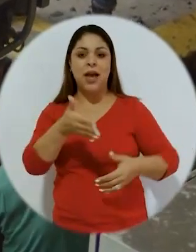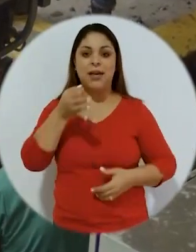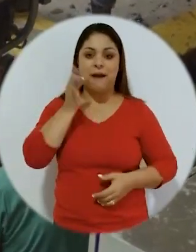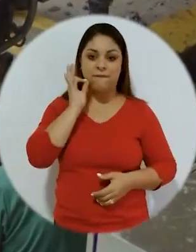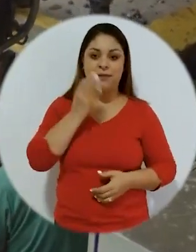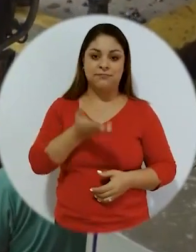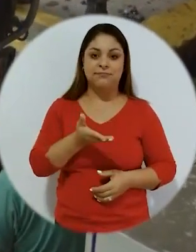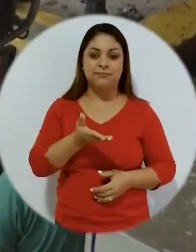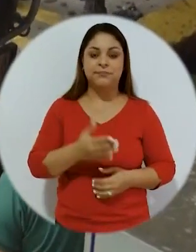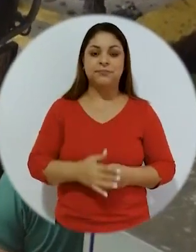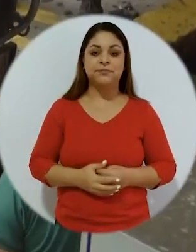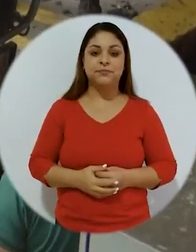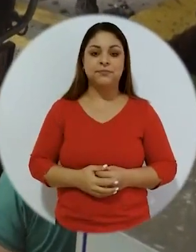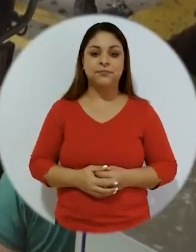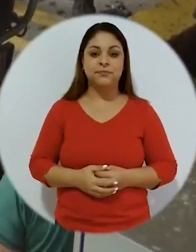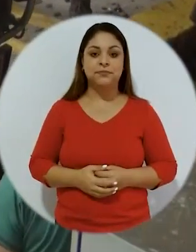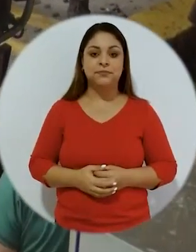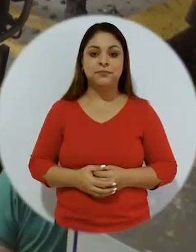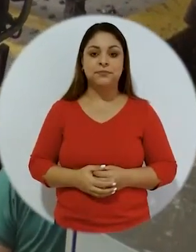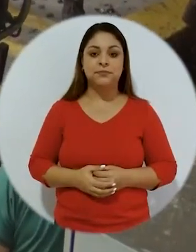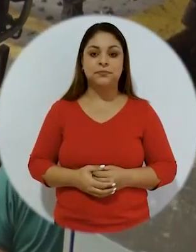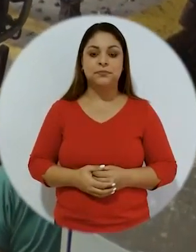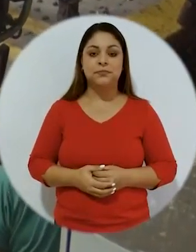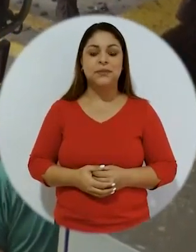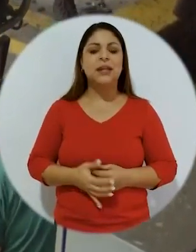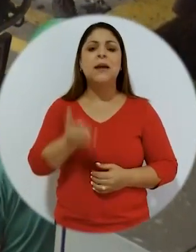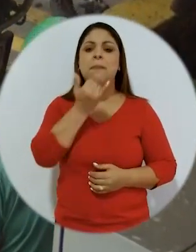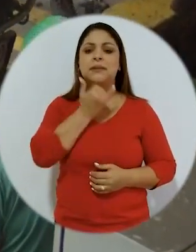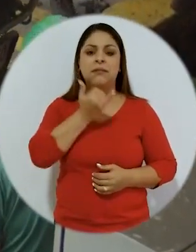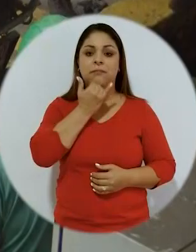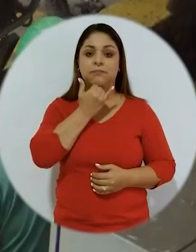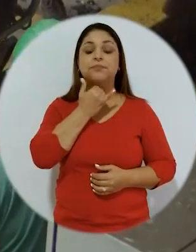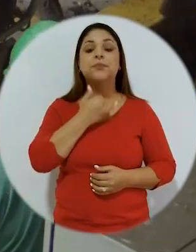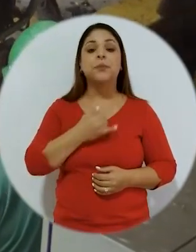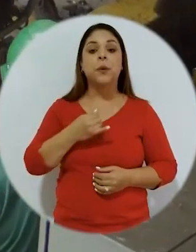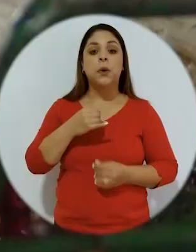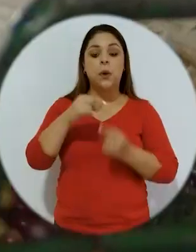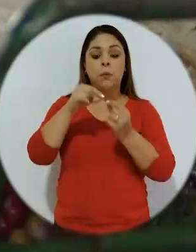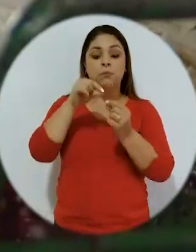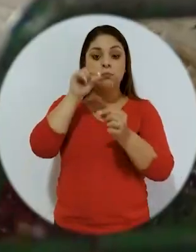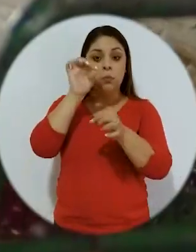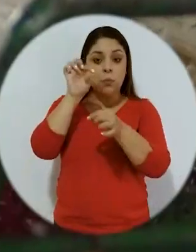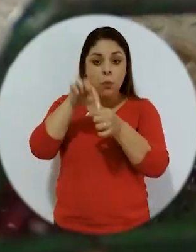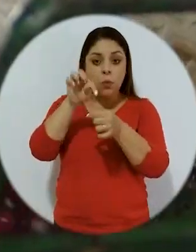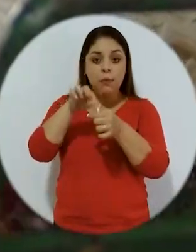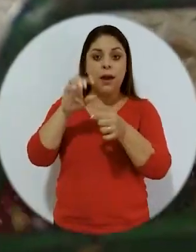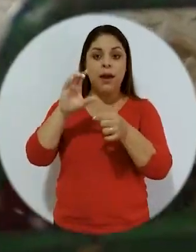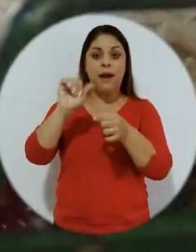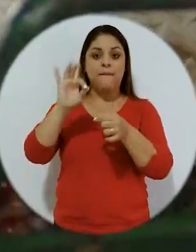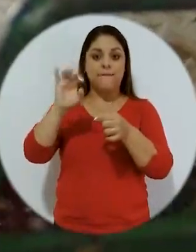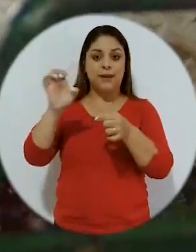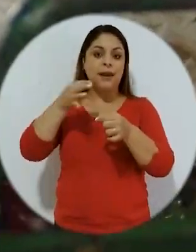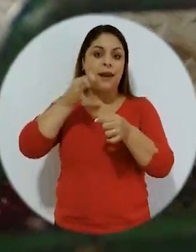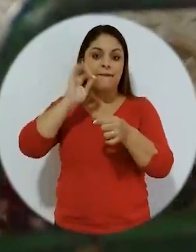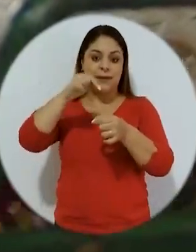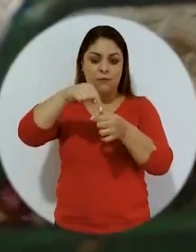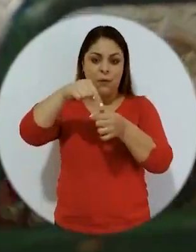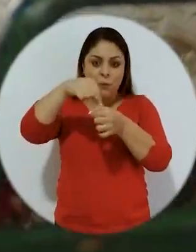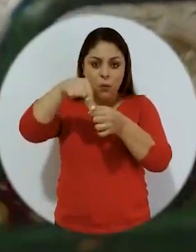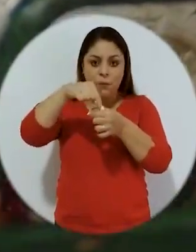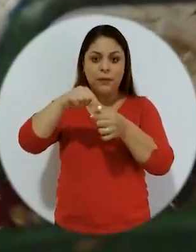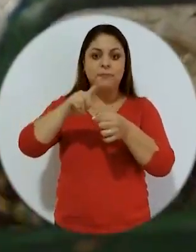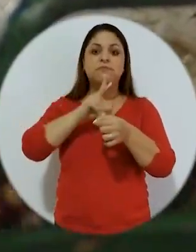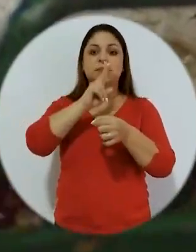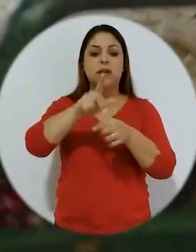de café. ¿Qué pasaba hace muchos años? La pulpa de café como tal literalmente iba a los ríos, ¿verdad?